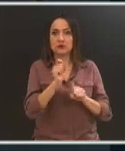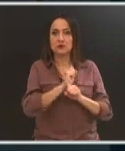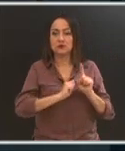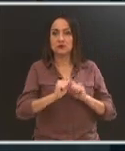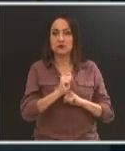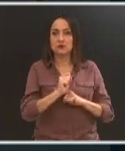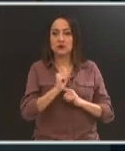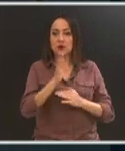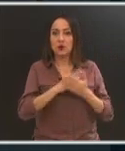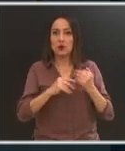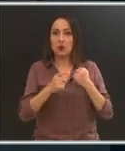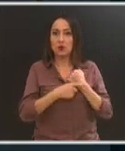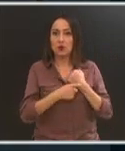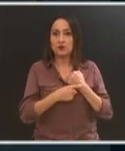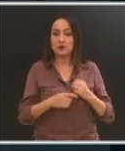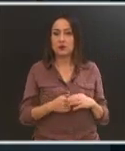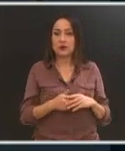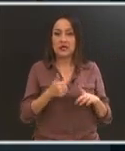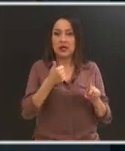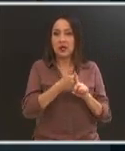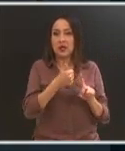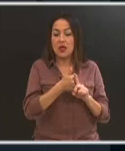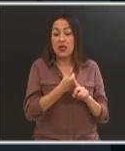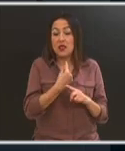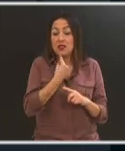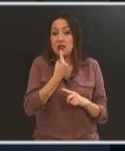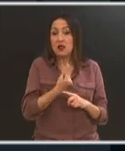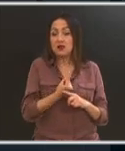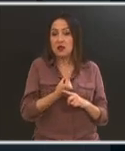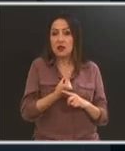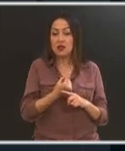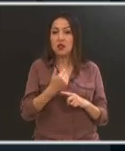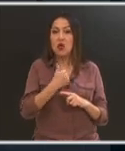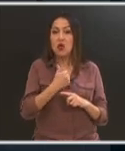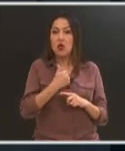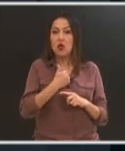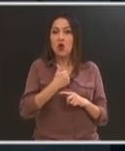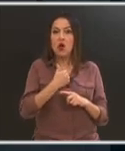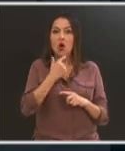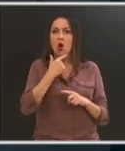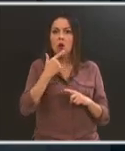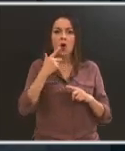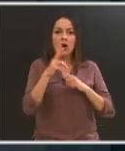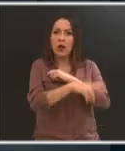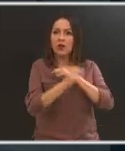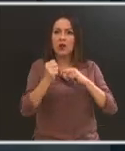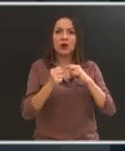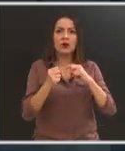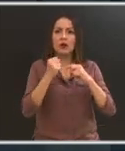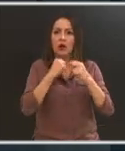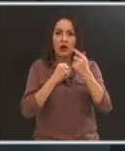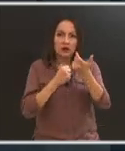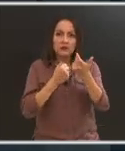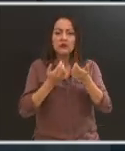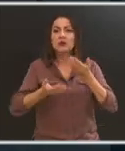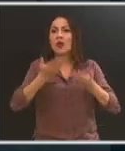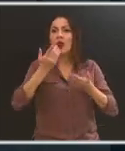de que en algún momento ella dice y manifiesta que tuvo un asalto y que le robaron los documentos y que tal